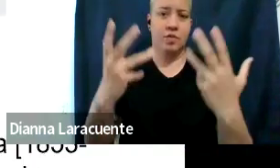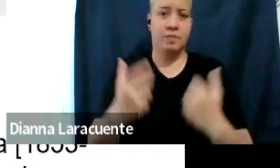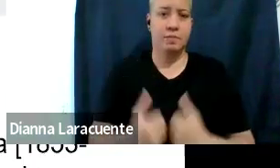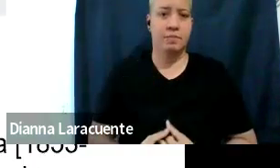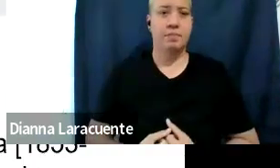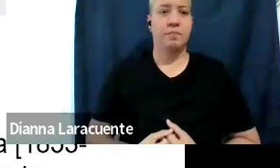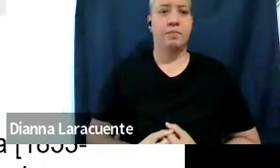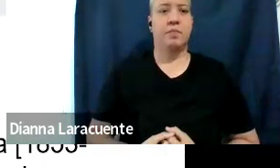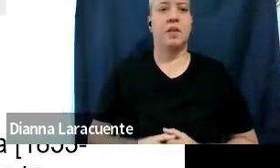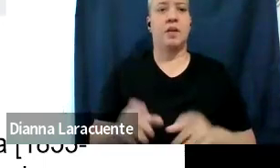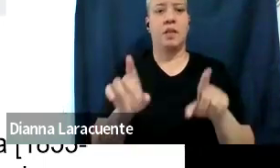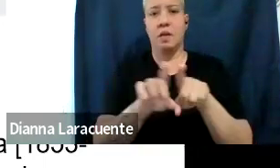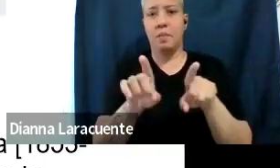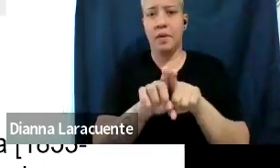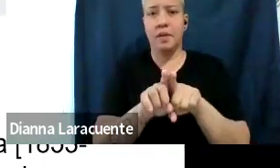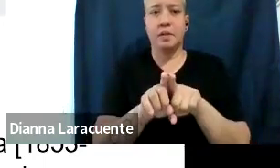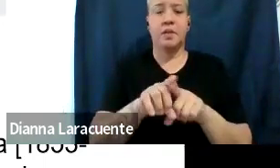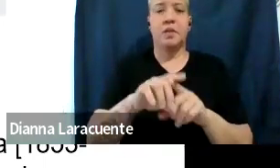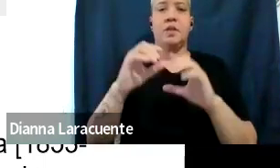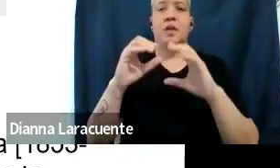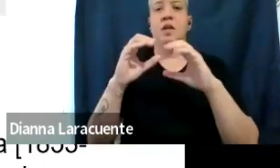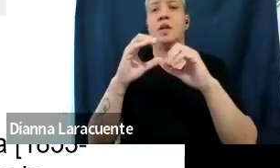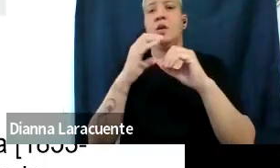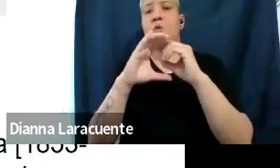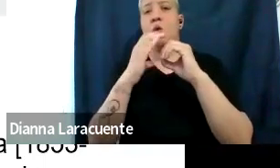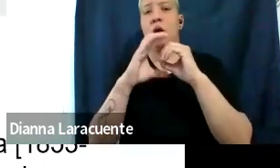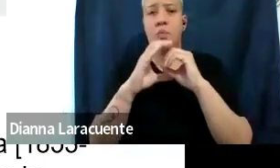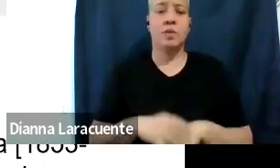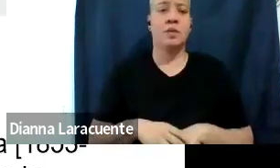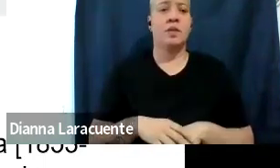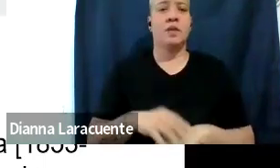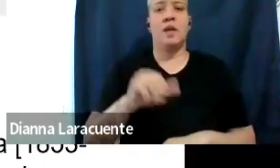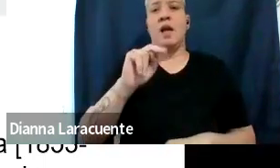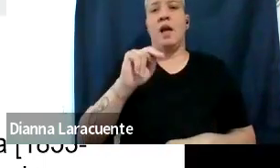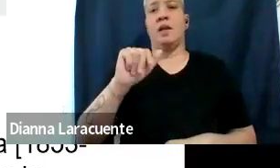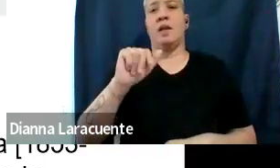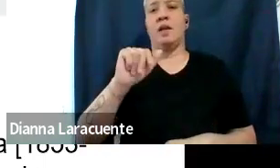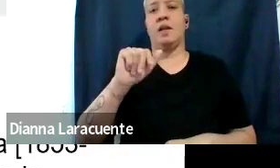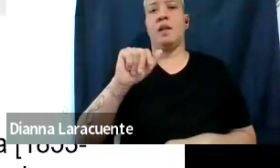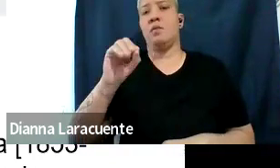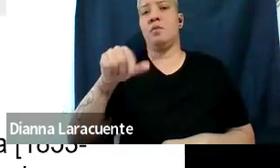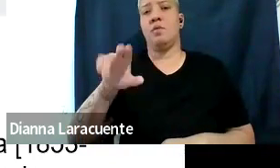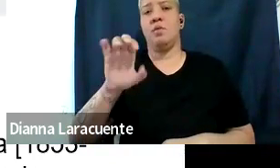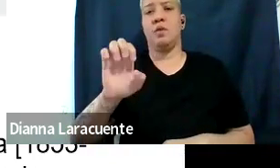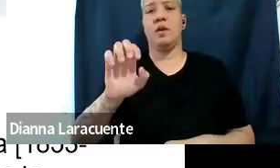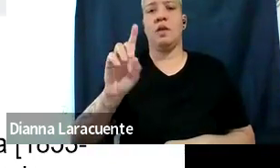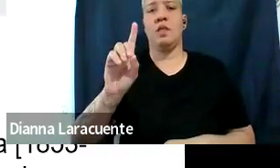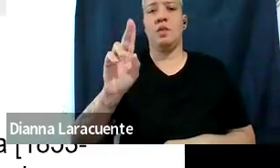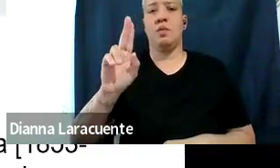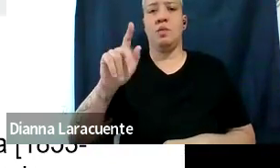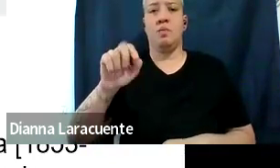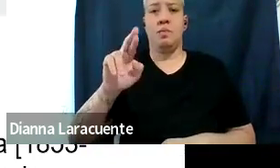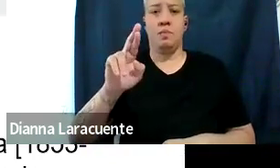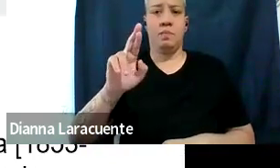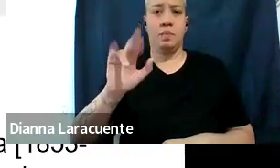Aquí también pasaron por los pueblos de Cuamo. Aquí Ana Roque Duprey. Fíjense los testimonios. Aquí van a ver a